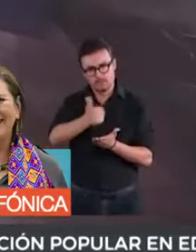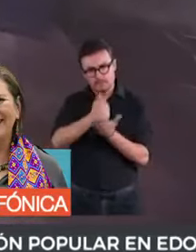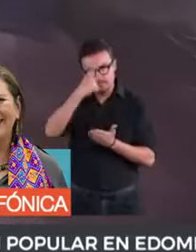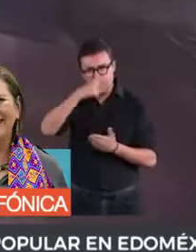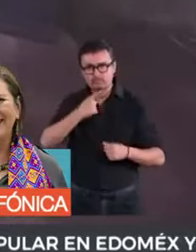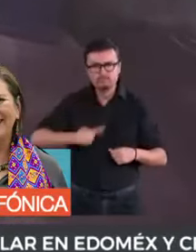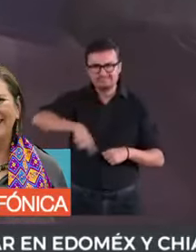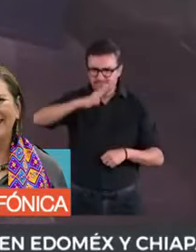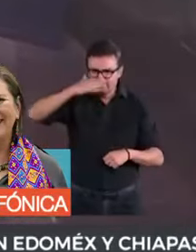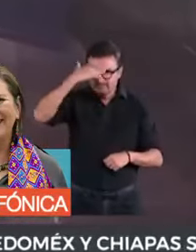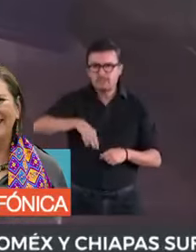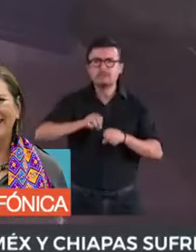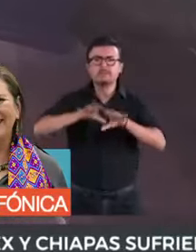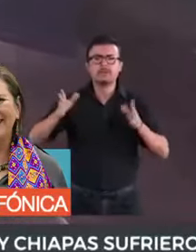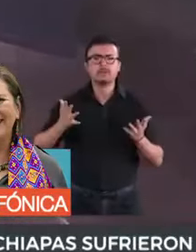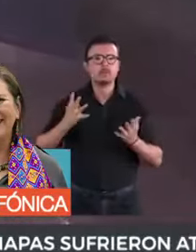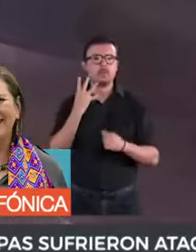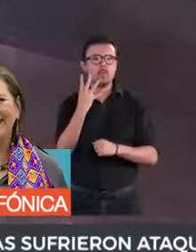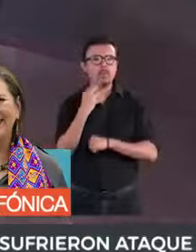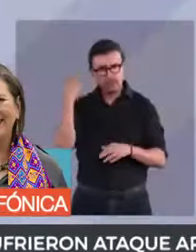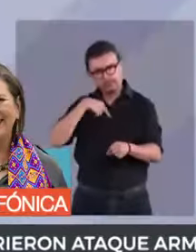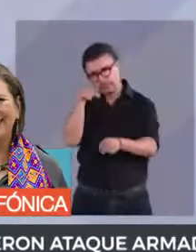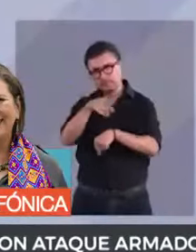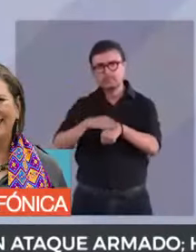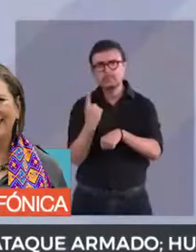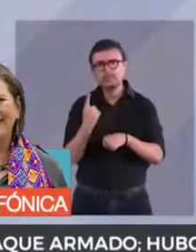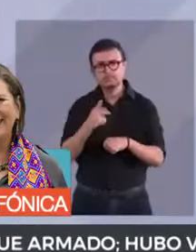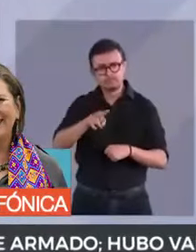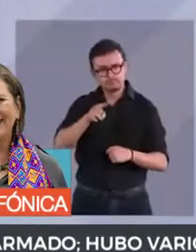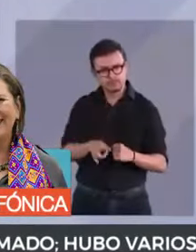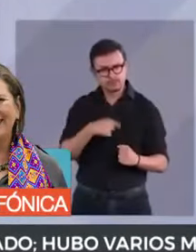investigación, estas 4 mujeres no hubieran muerto, porque ya desde